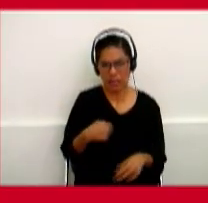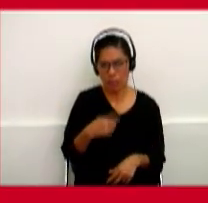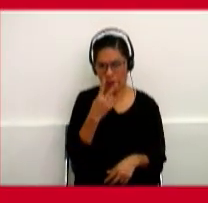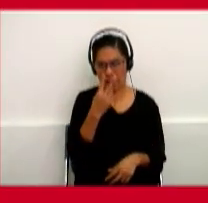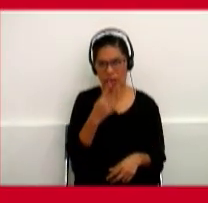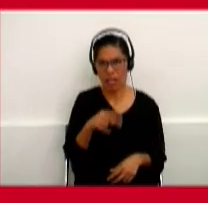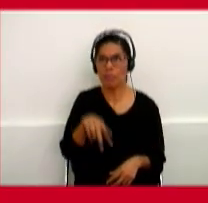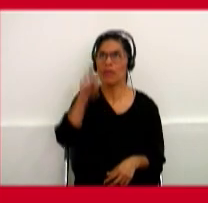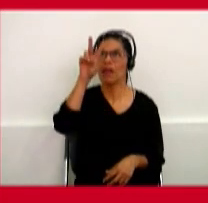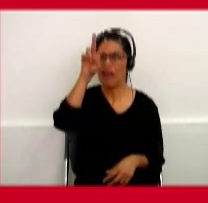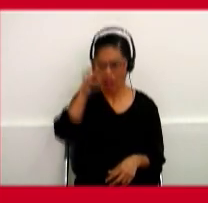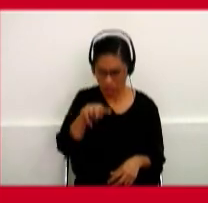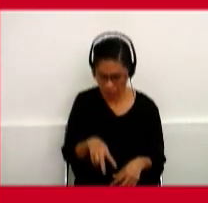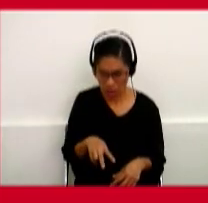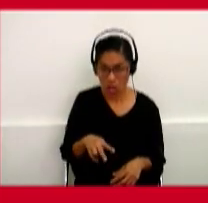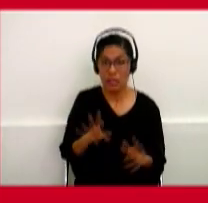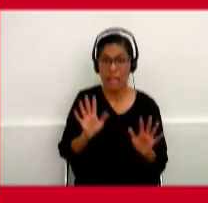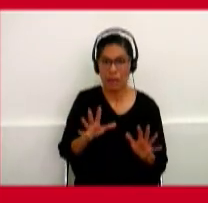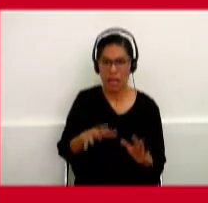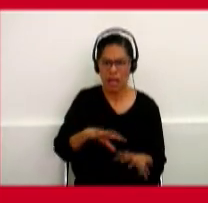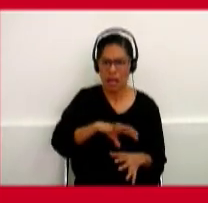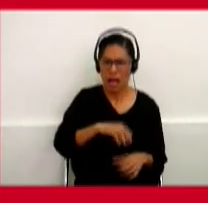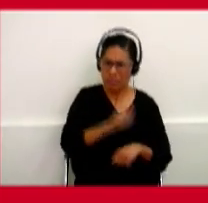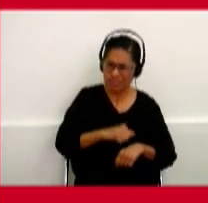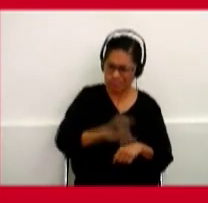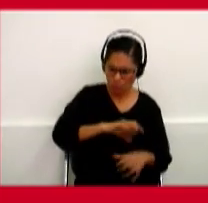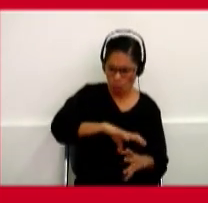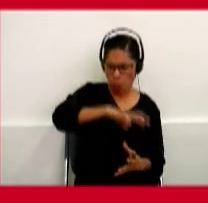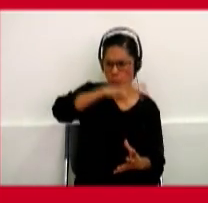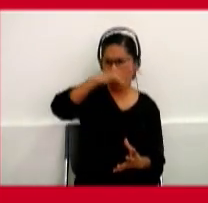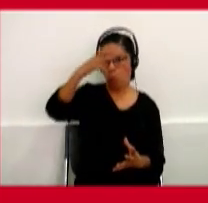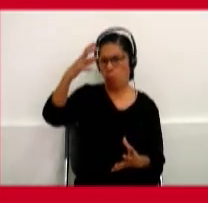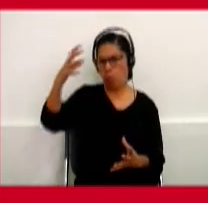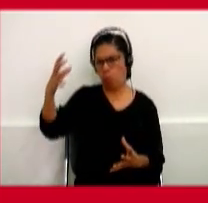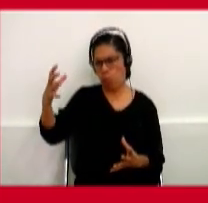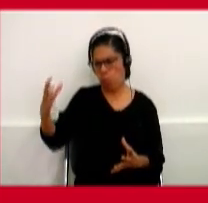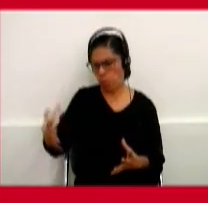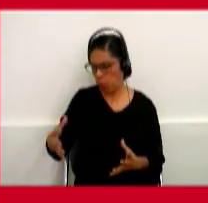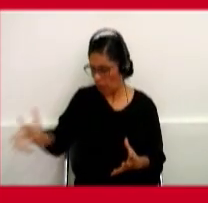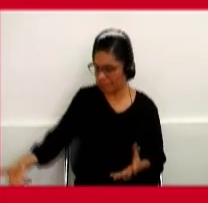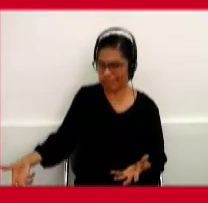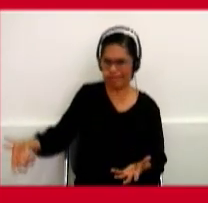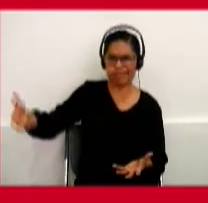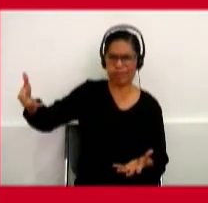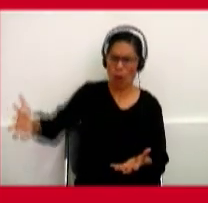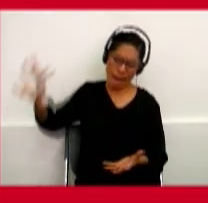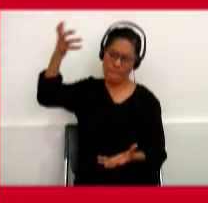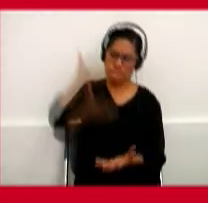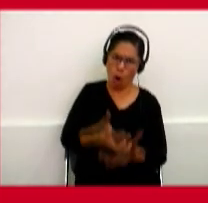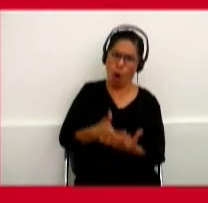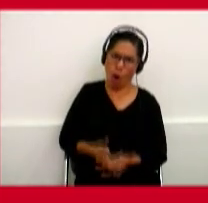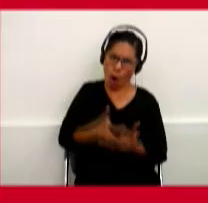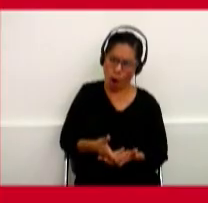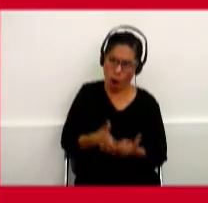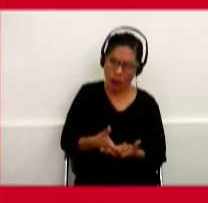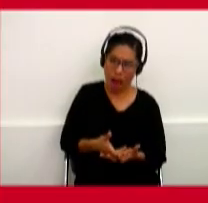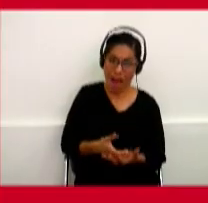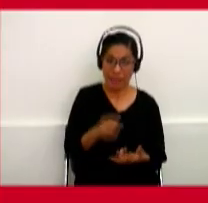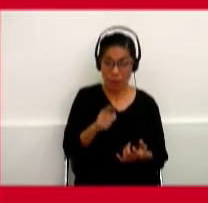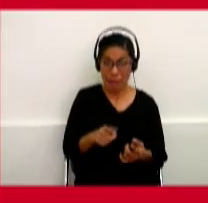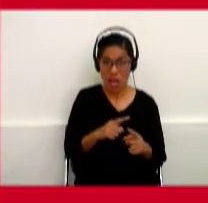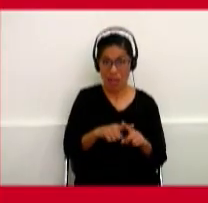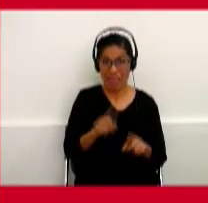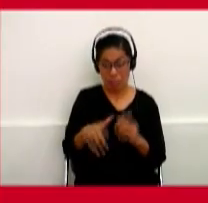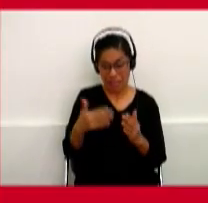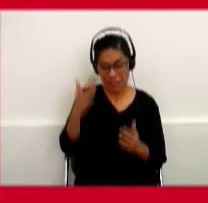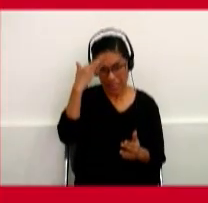descendiente. Entonces, si la roca sobredimensionada no está en los últimos baldes, es bien difícil identificarlas, pero usando tecnologías como los